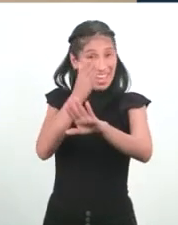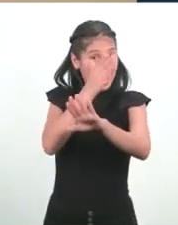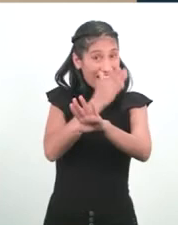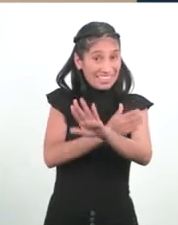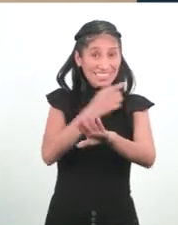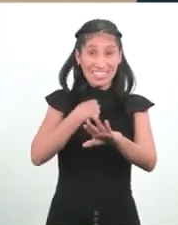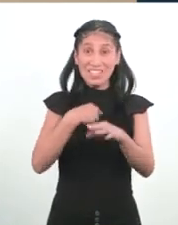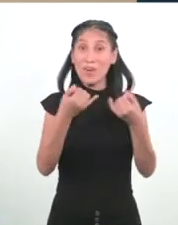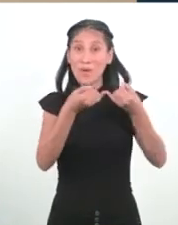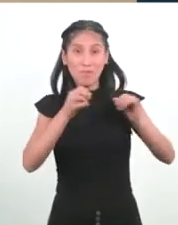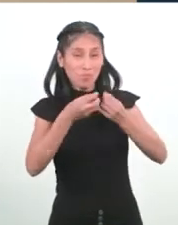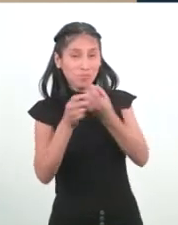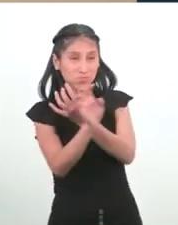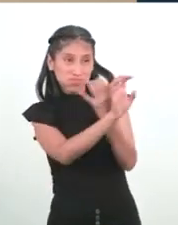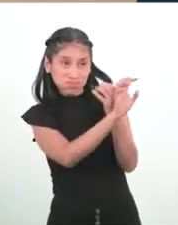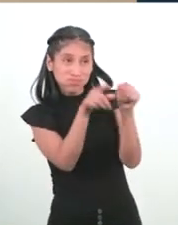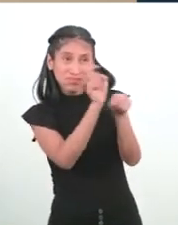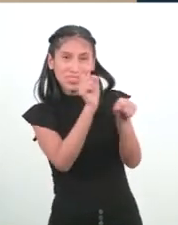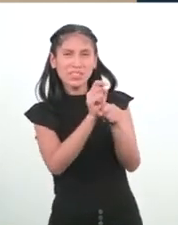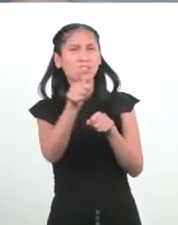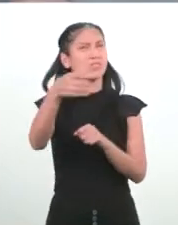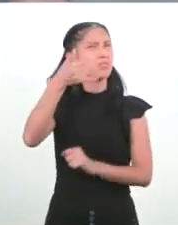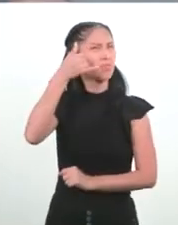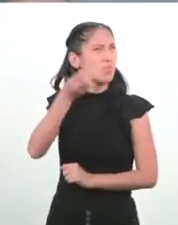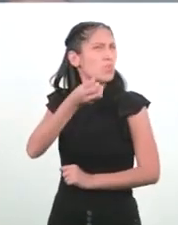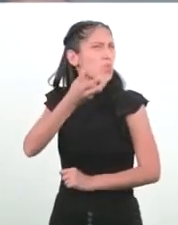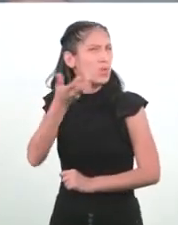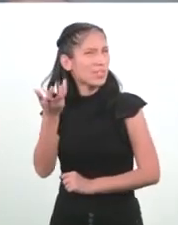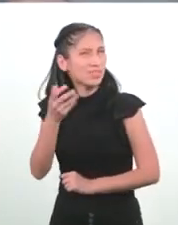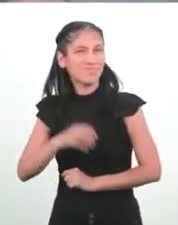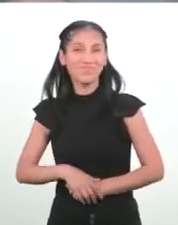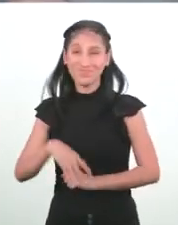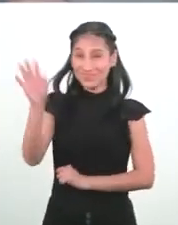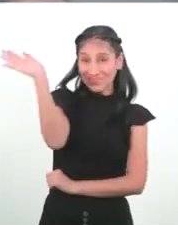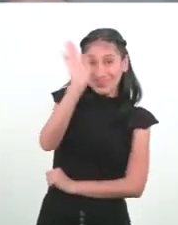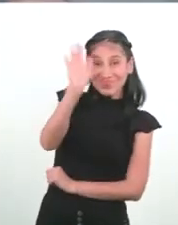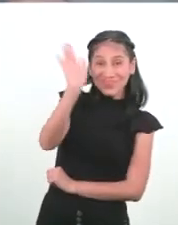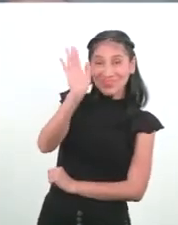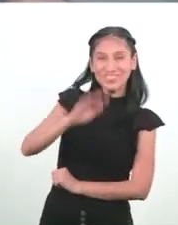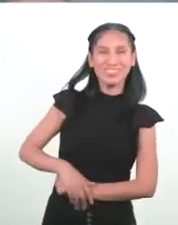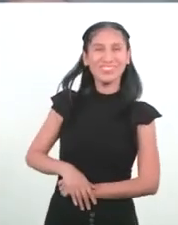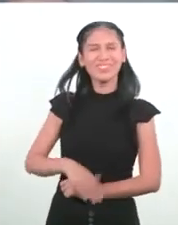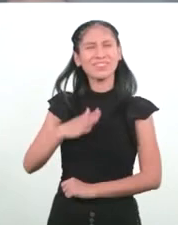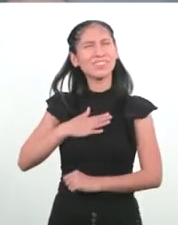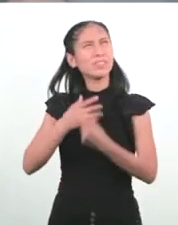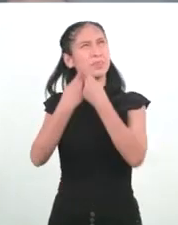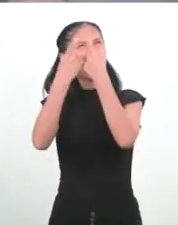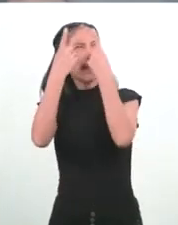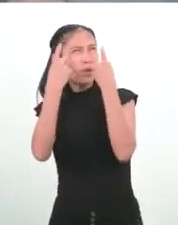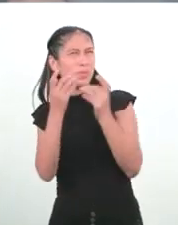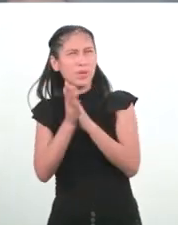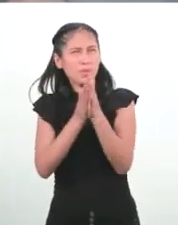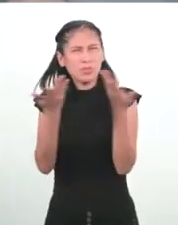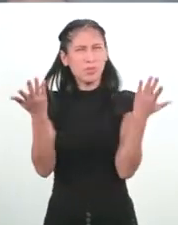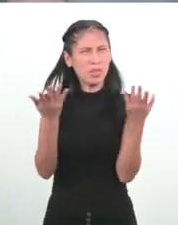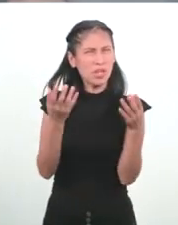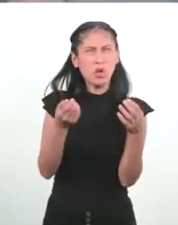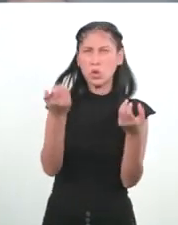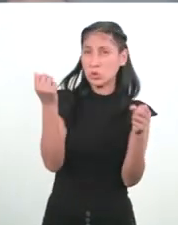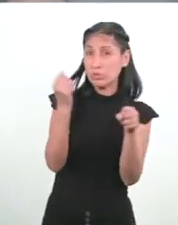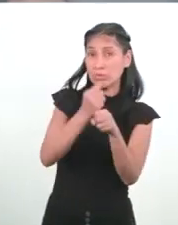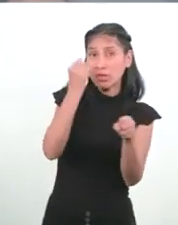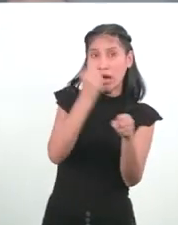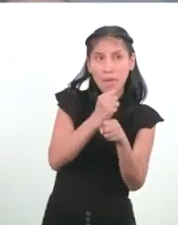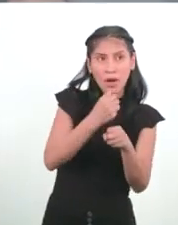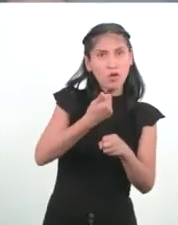clase virtual. ¿A qué se debe esta llamada? ¡Hola! Me preguntaba sobre los emprendimientos como una forma